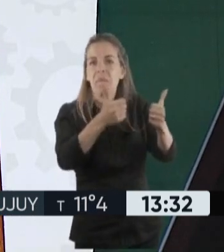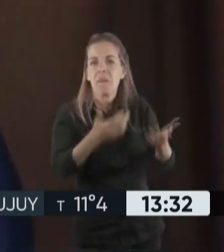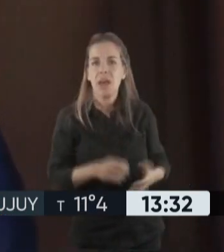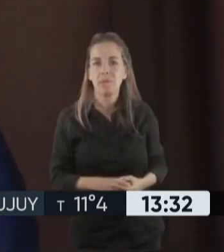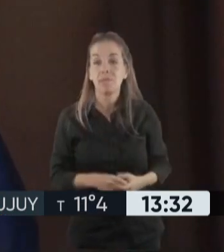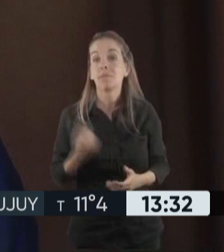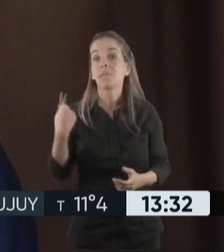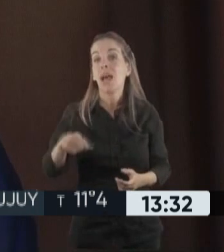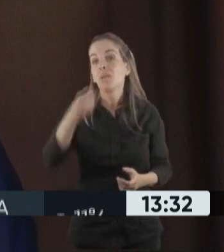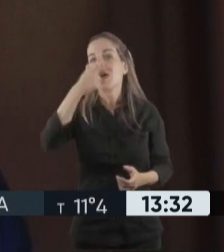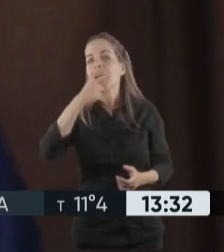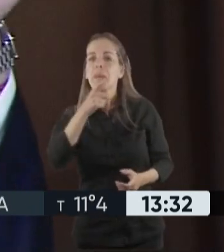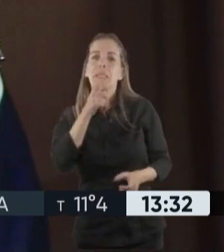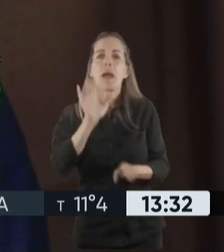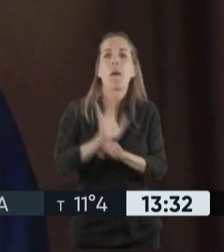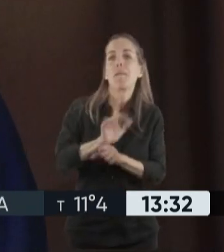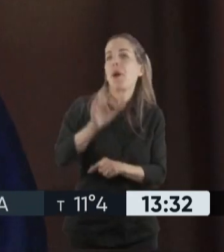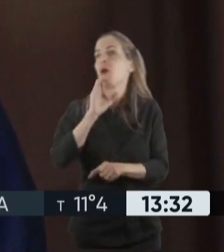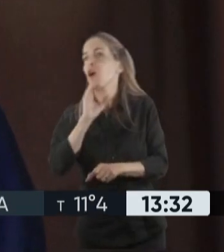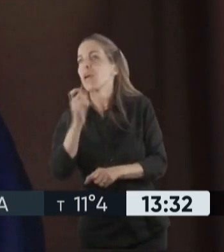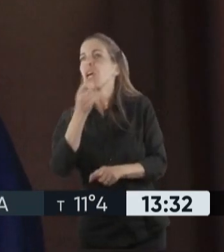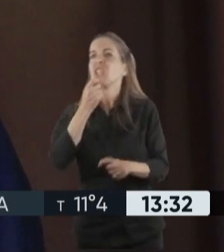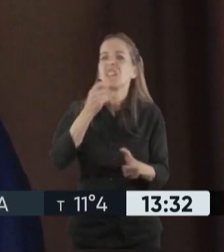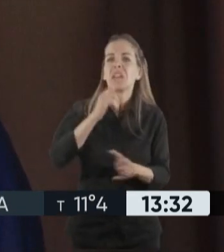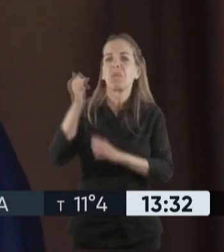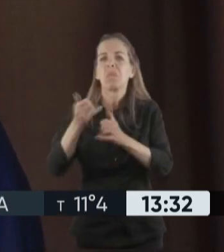Pero Macri lo decía graciosamente, sin ningún tapujo.